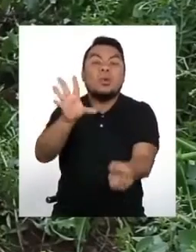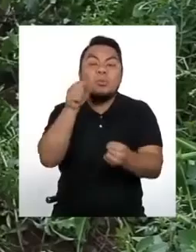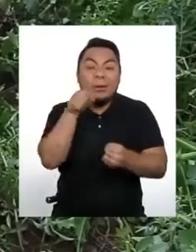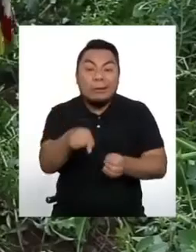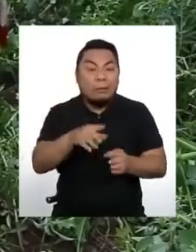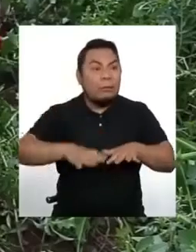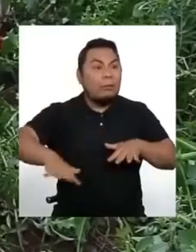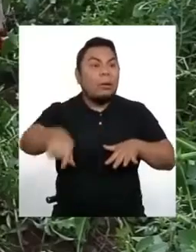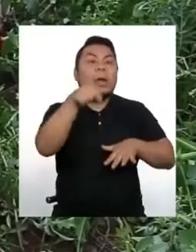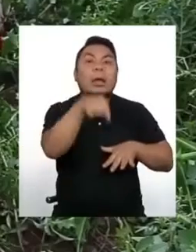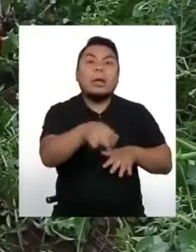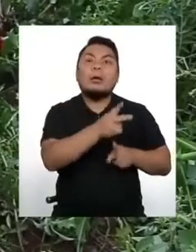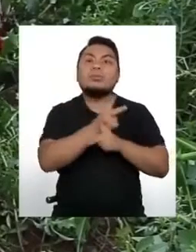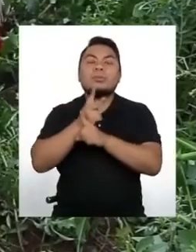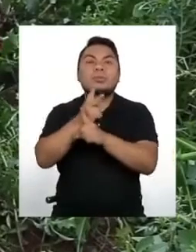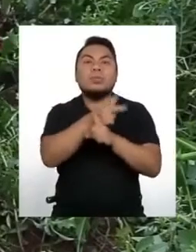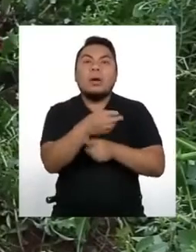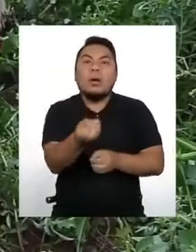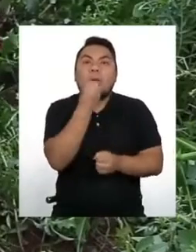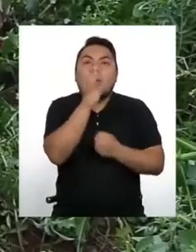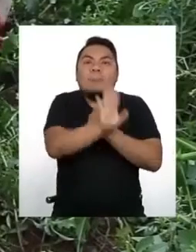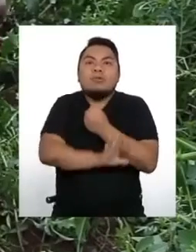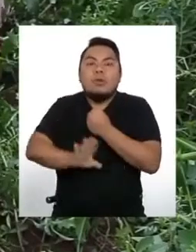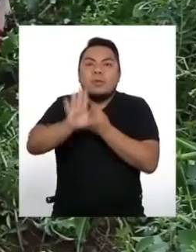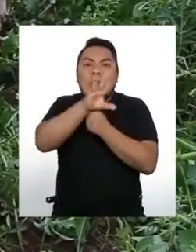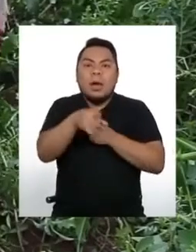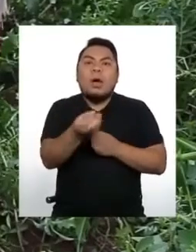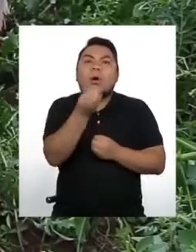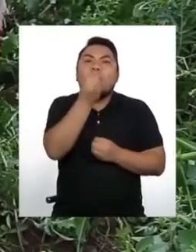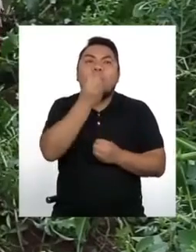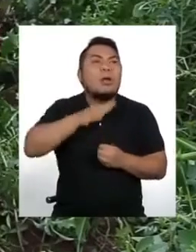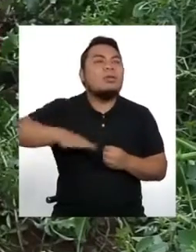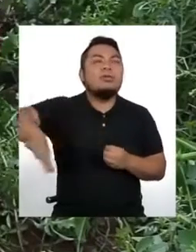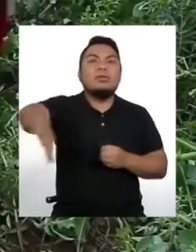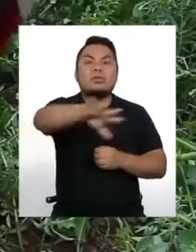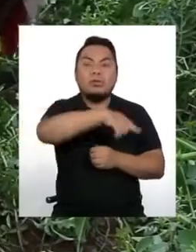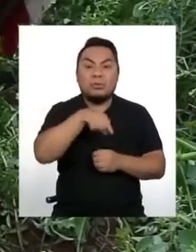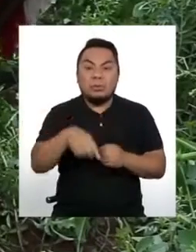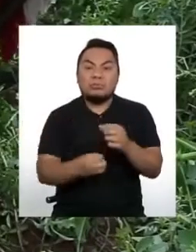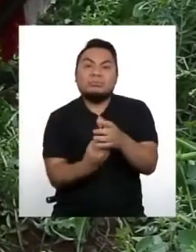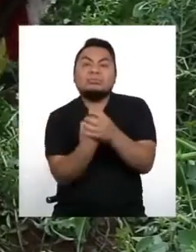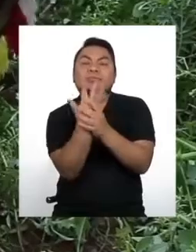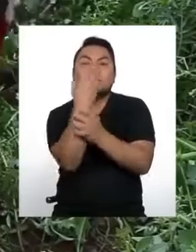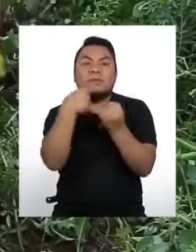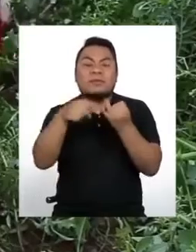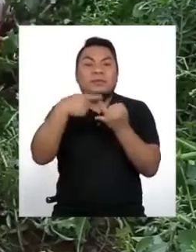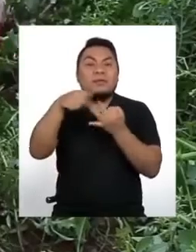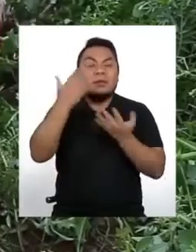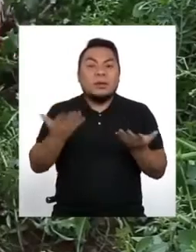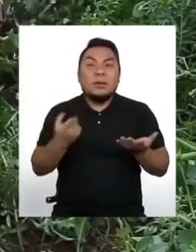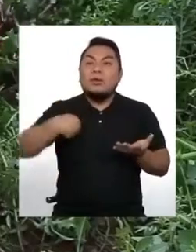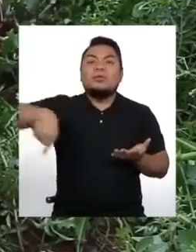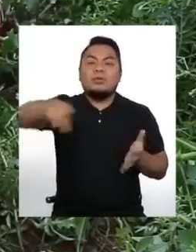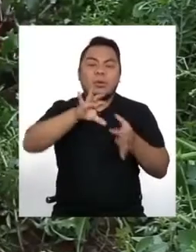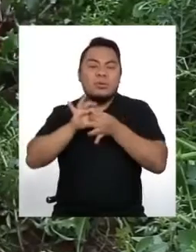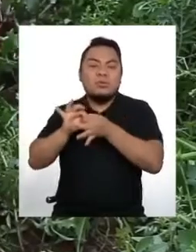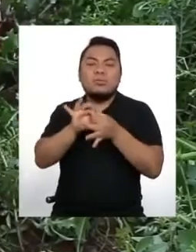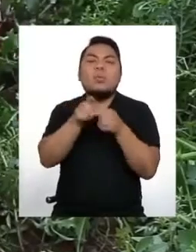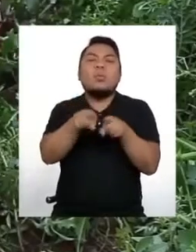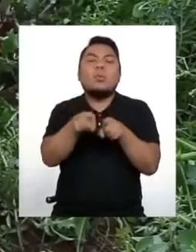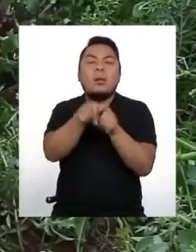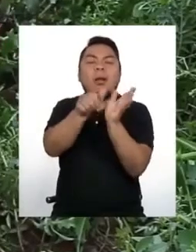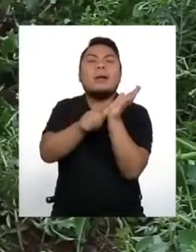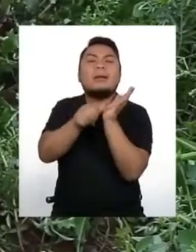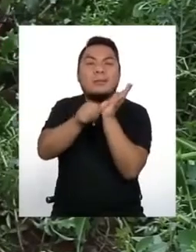Lindo cuento, ¿verdad? Finalmente, mamá, papá, debes tener en cuenta que, si tu niña o niño